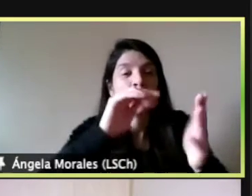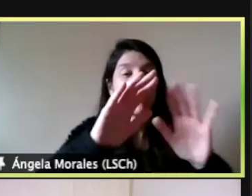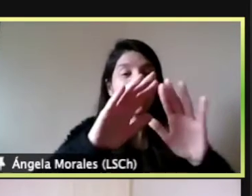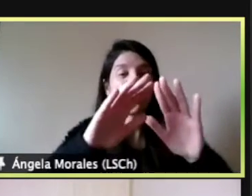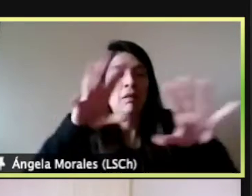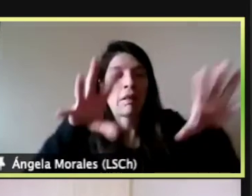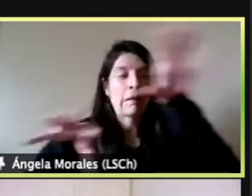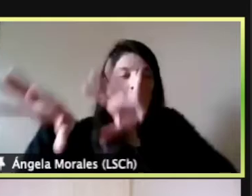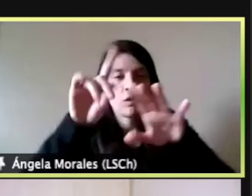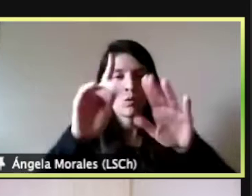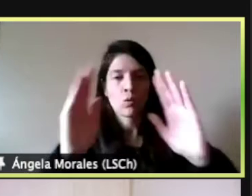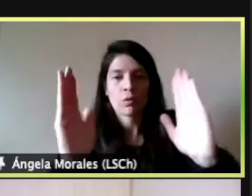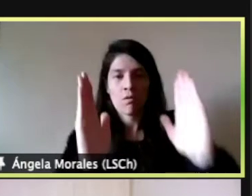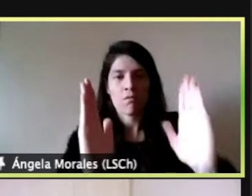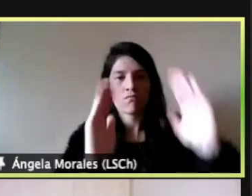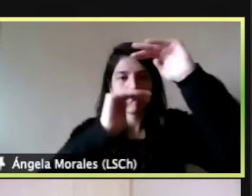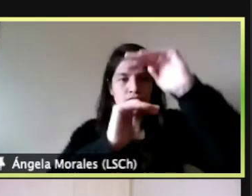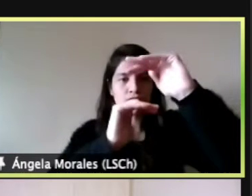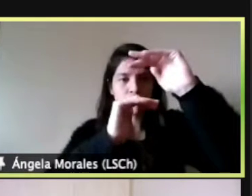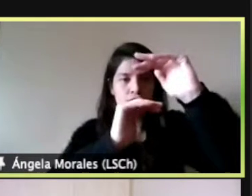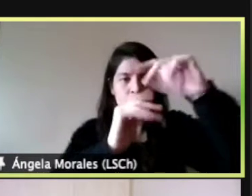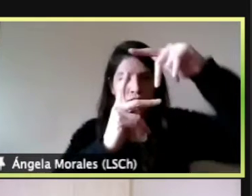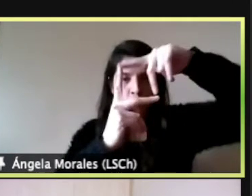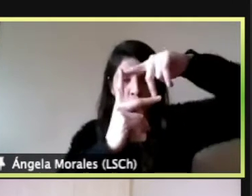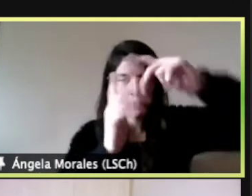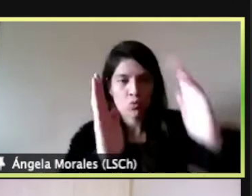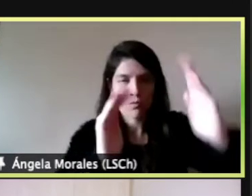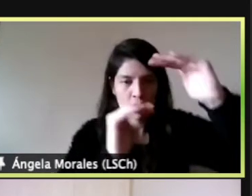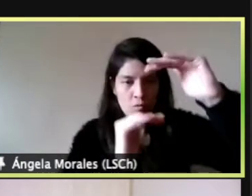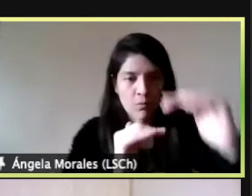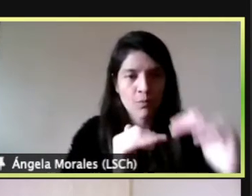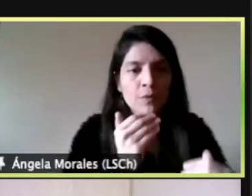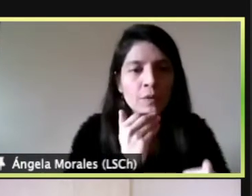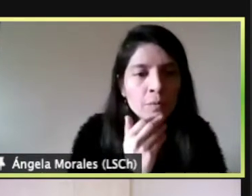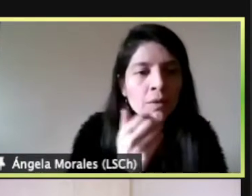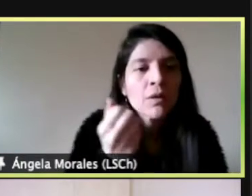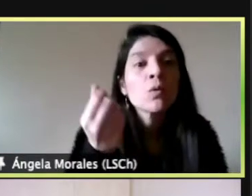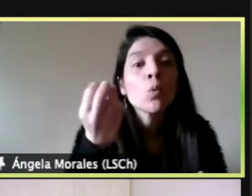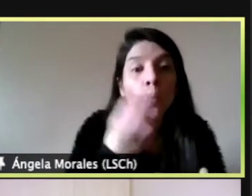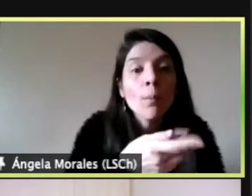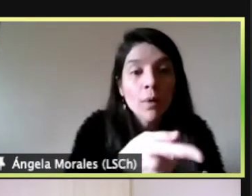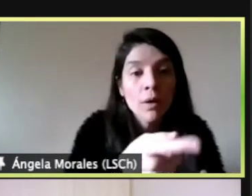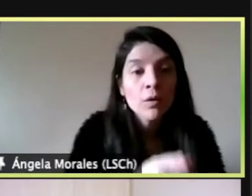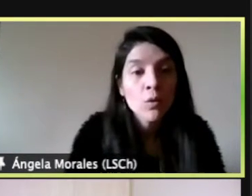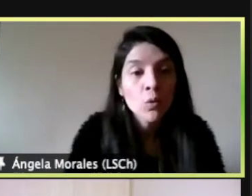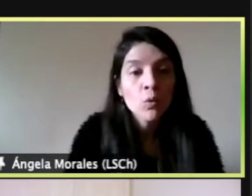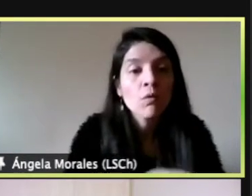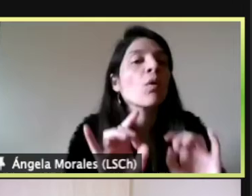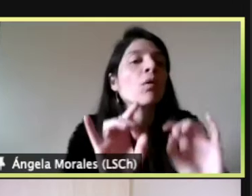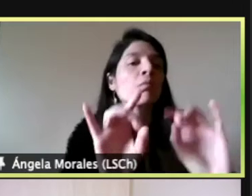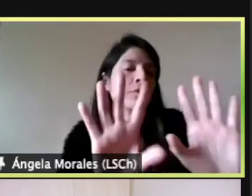menos cuadradito, acá que sean números, así que lo vamos a dejar como números,